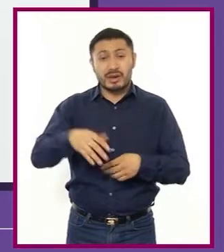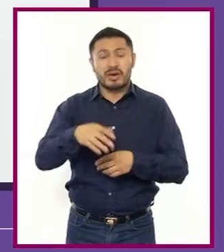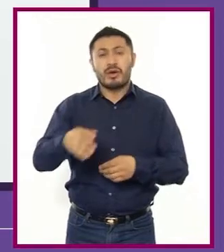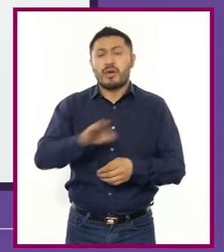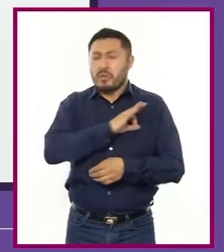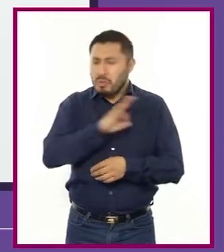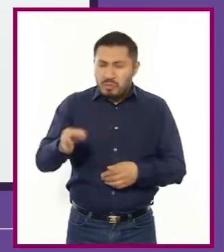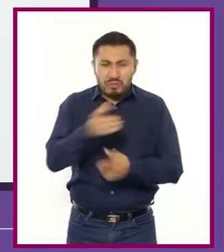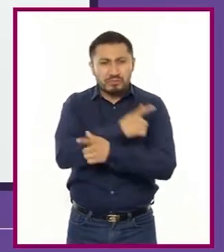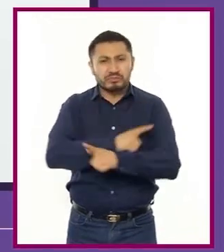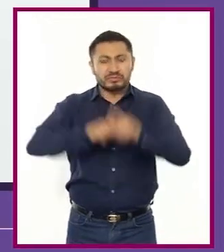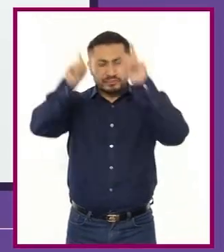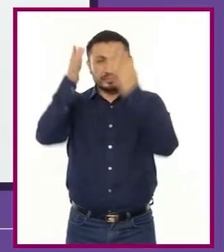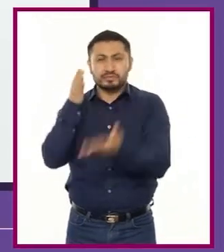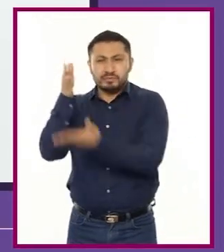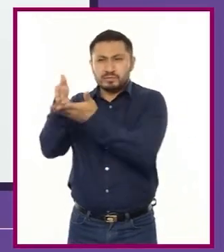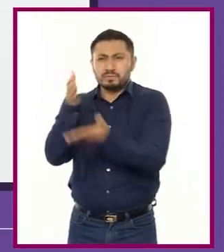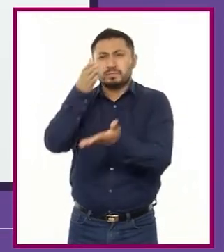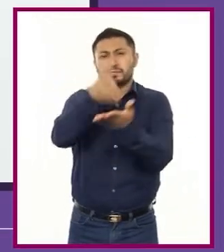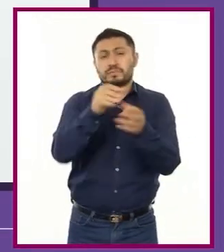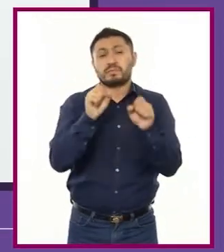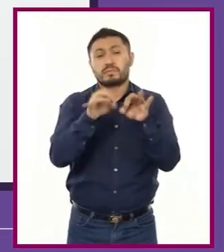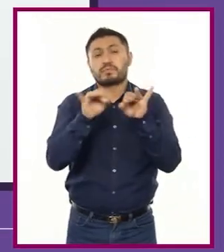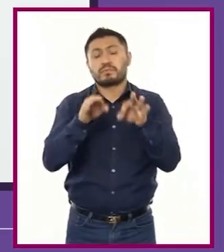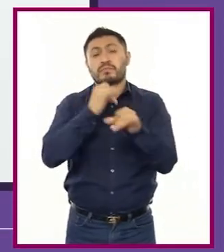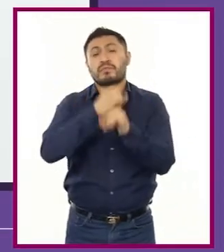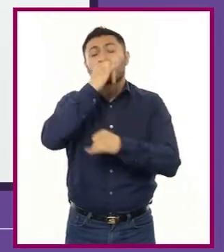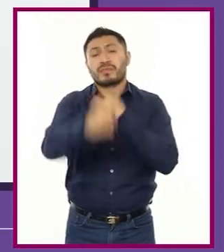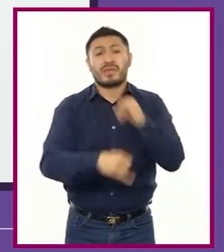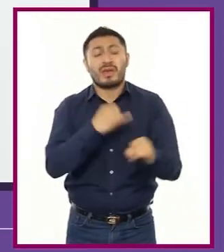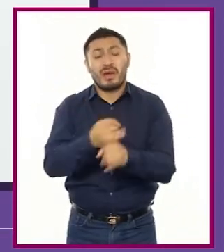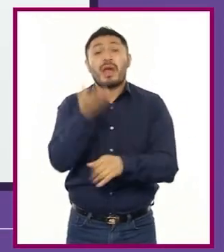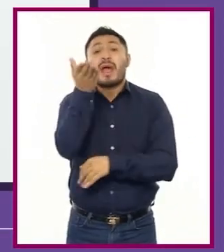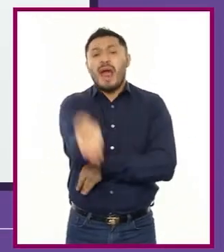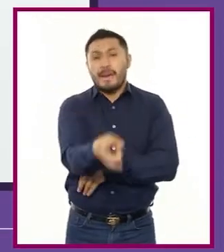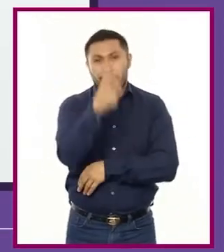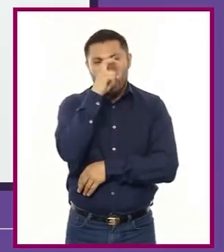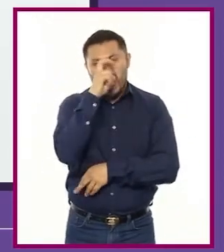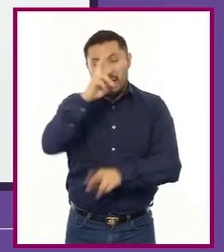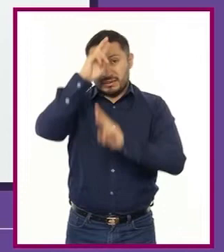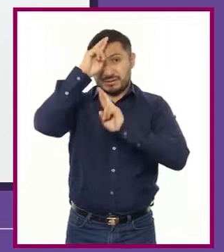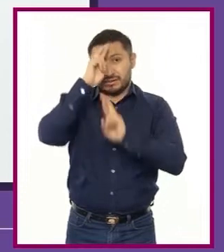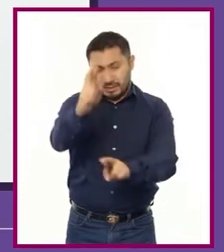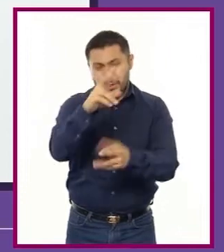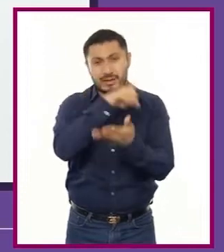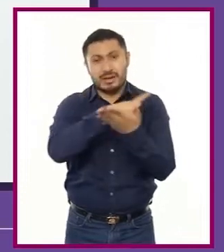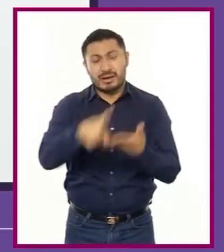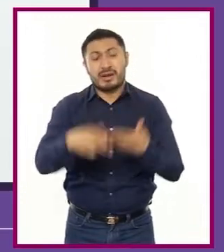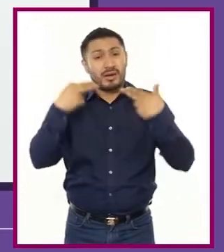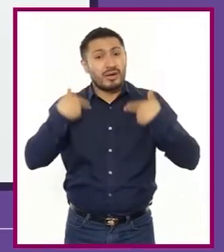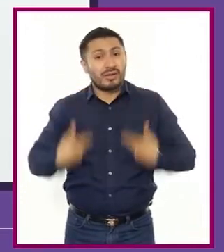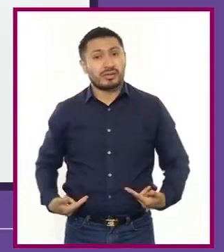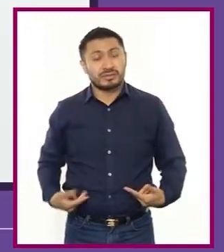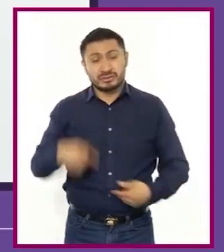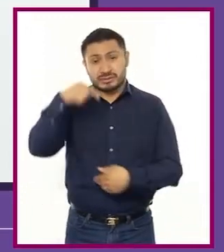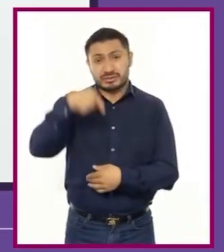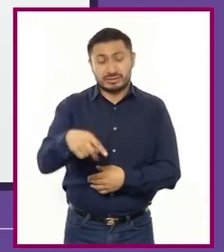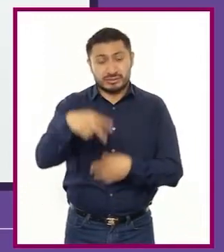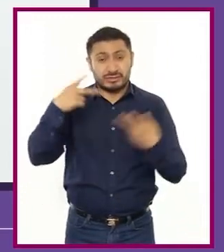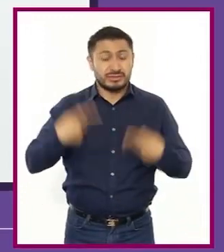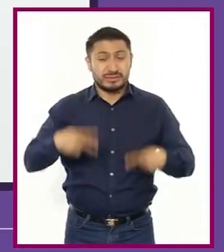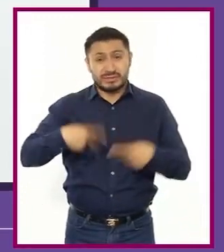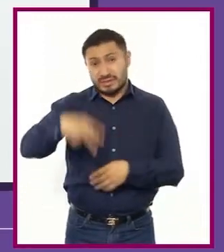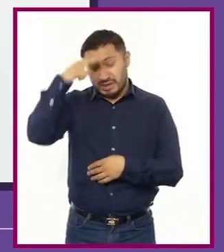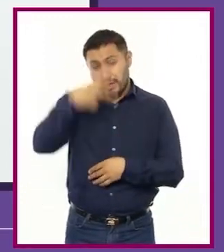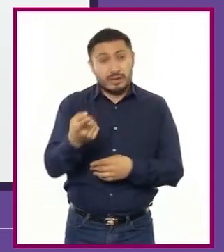acudir ante instancias internacionales para reclamar que se hagan efectivos los derechos reconocidos